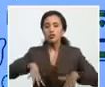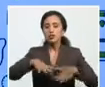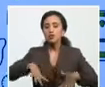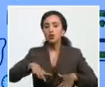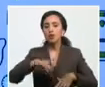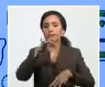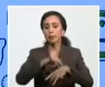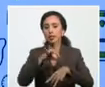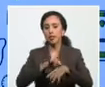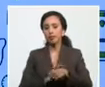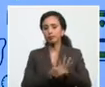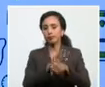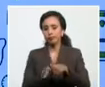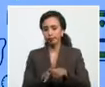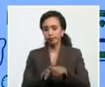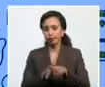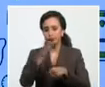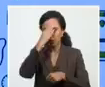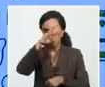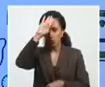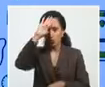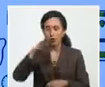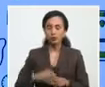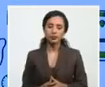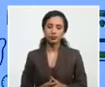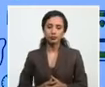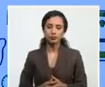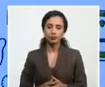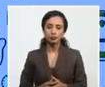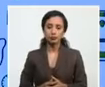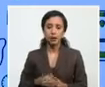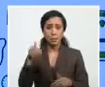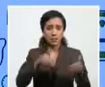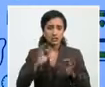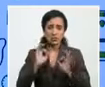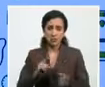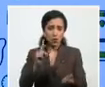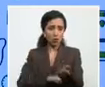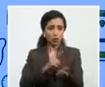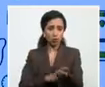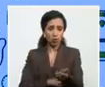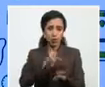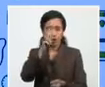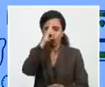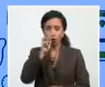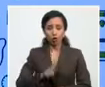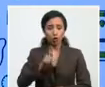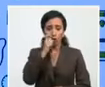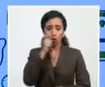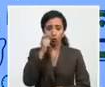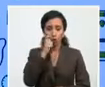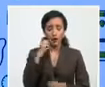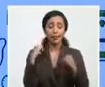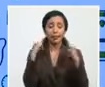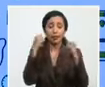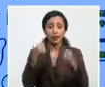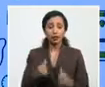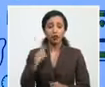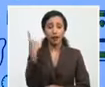del país frente a la COVID-19. Nos acompaña, como ya es habitual, el doctor Francisco Durán García, director nacional